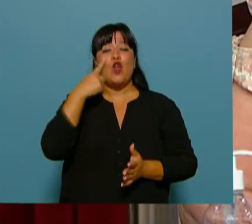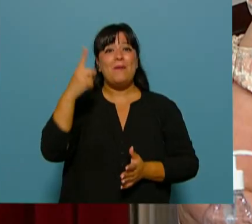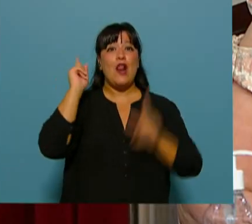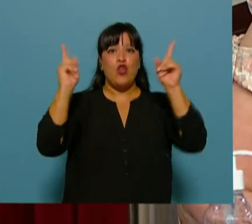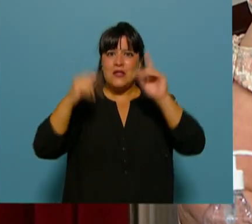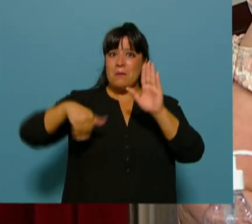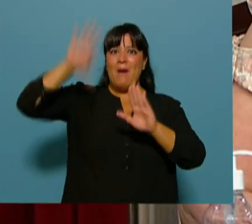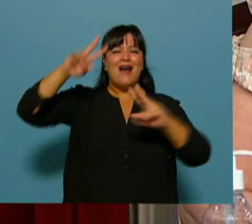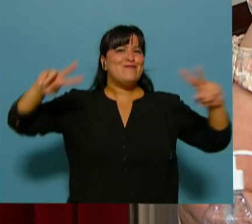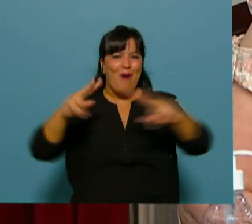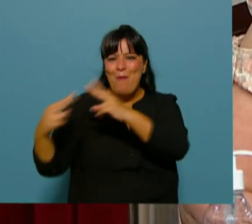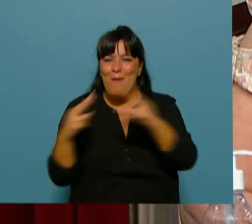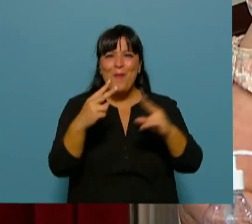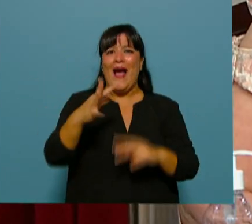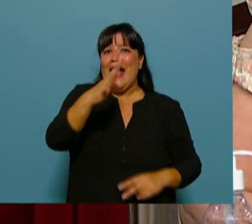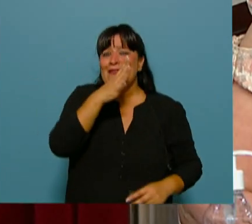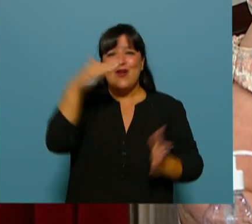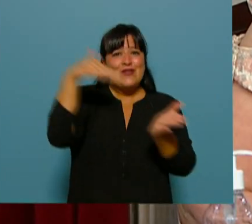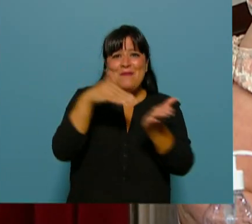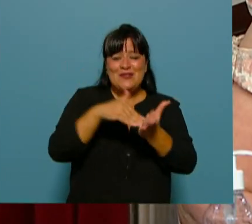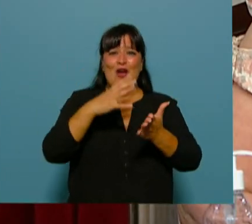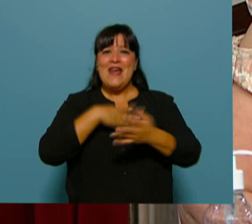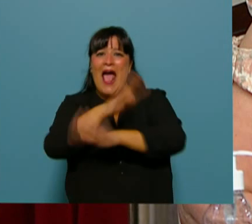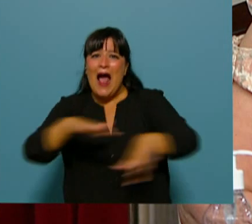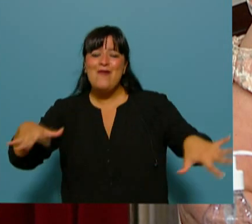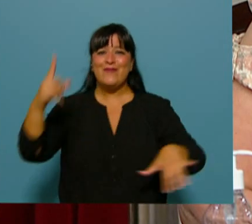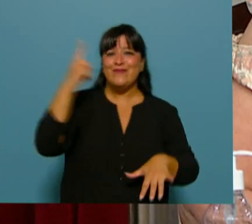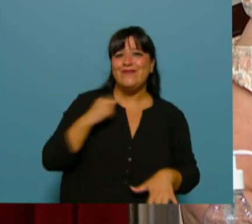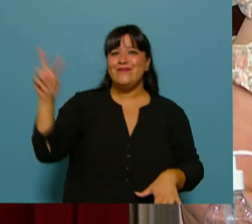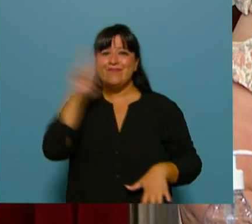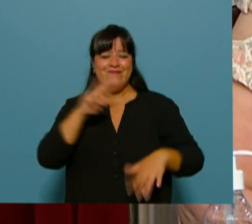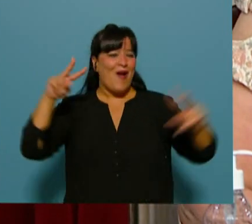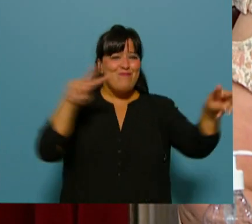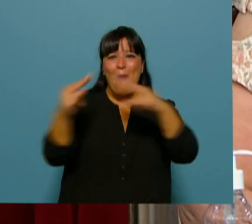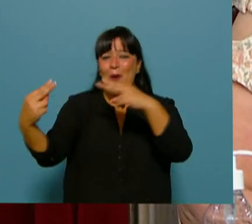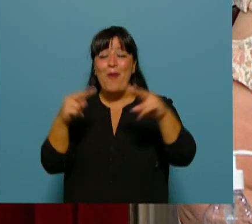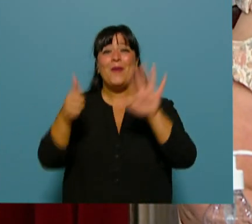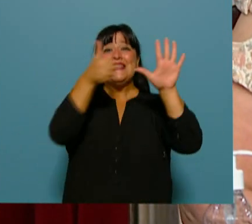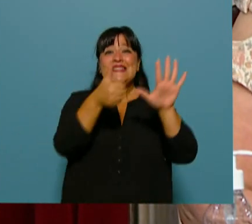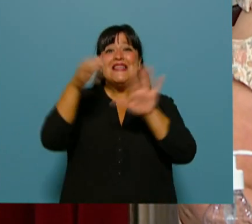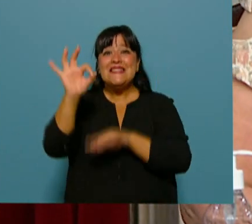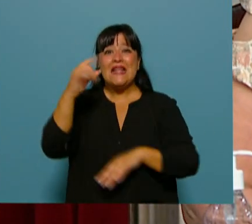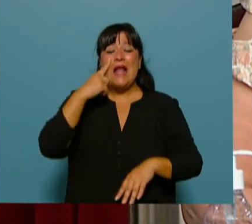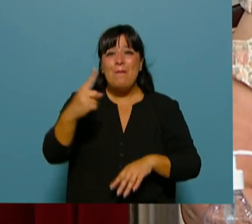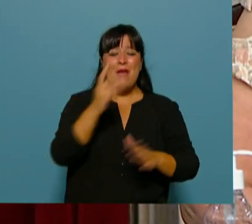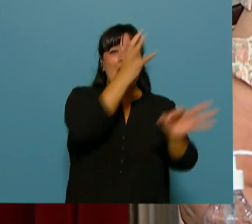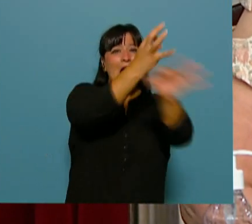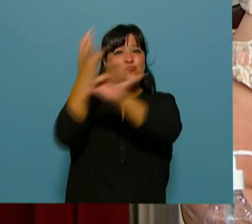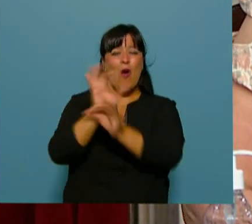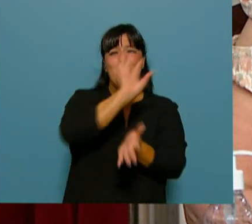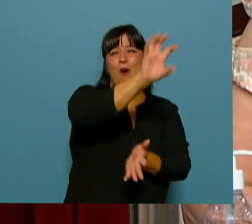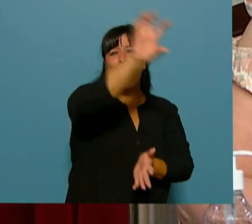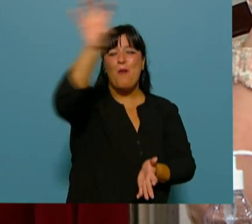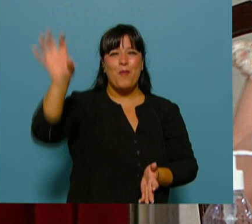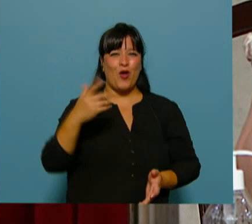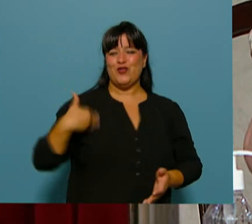se reencuentran con más de 14 millones de alumnas y alumnos en los casi 60.000 establecimientos educativos